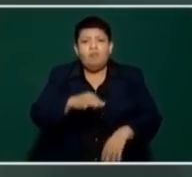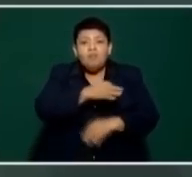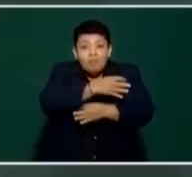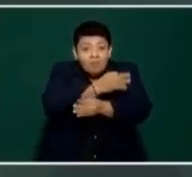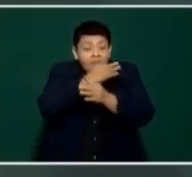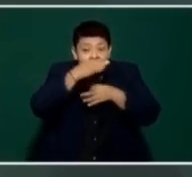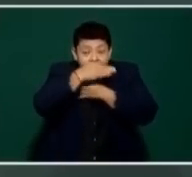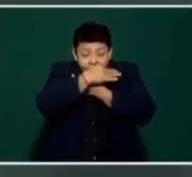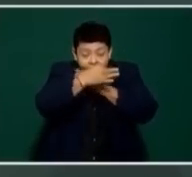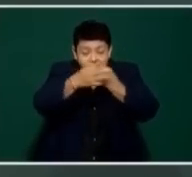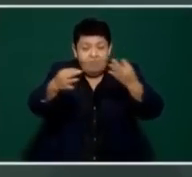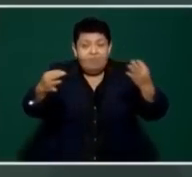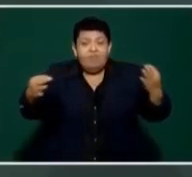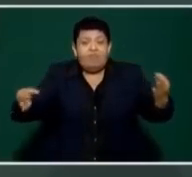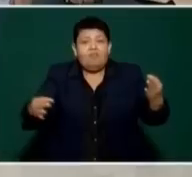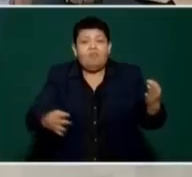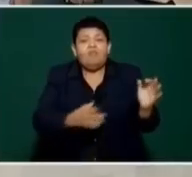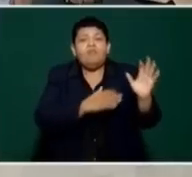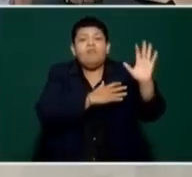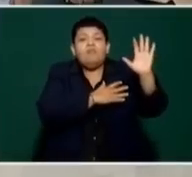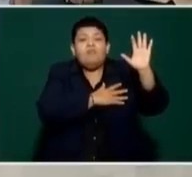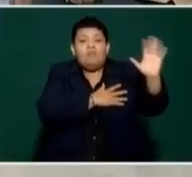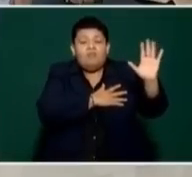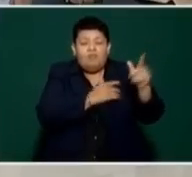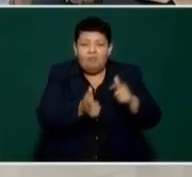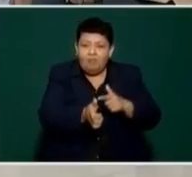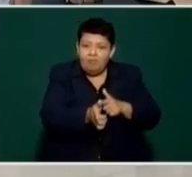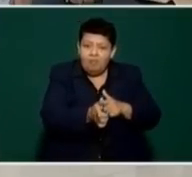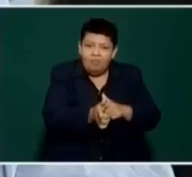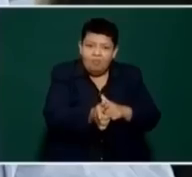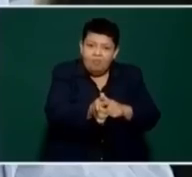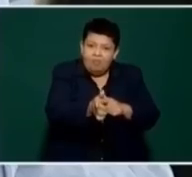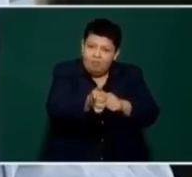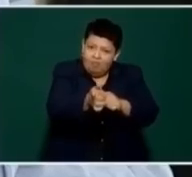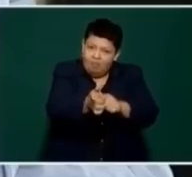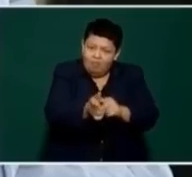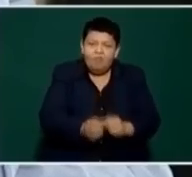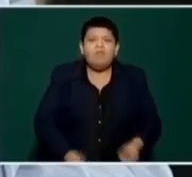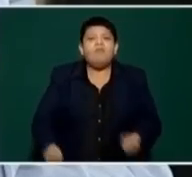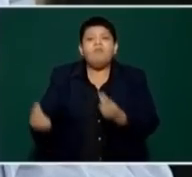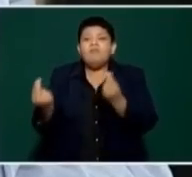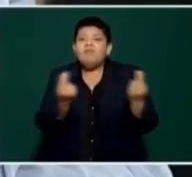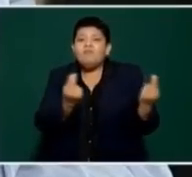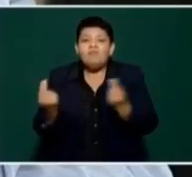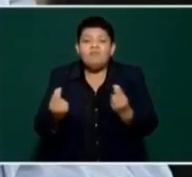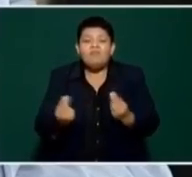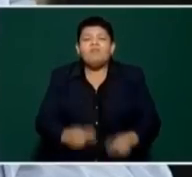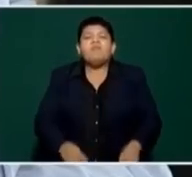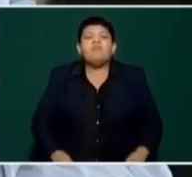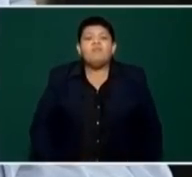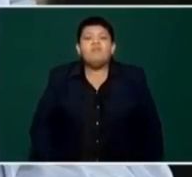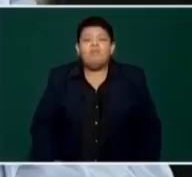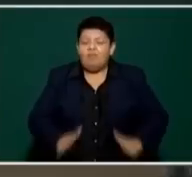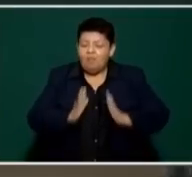públicamente nos comprometimos a darle seguimiento a este asunto con la